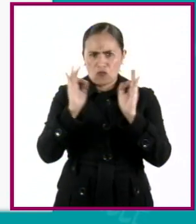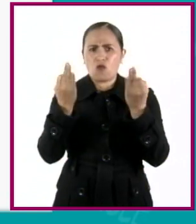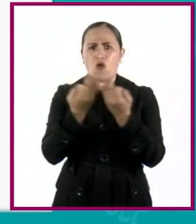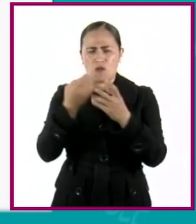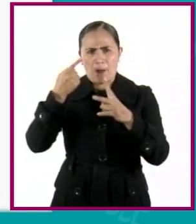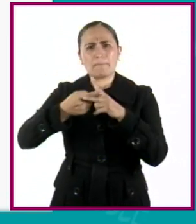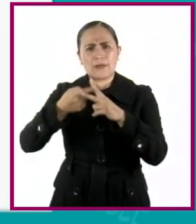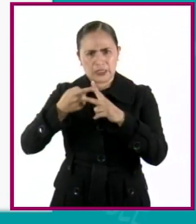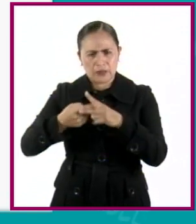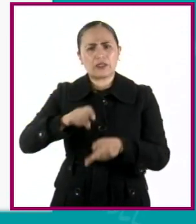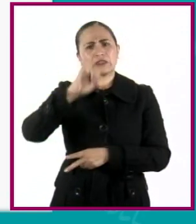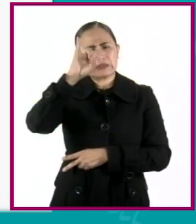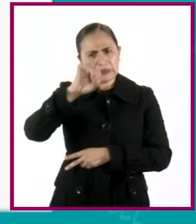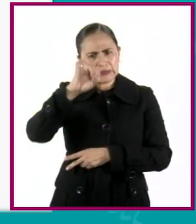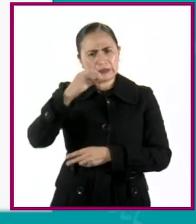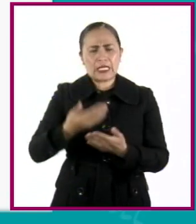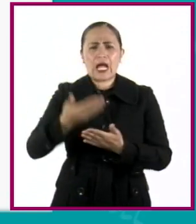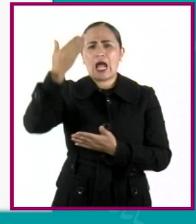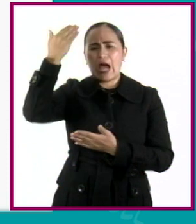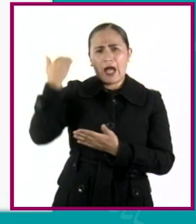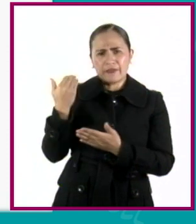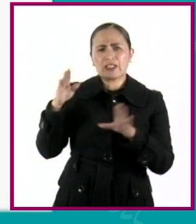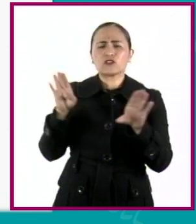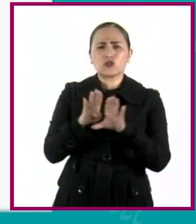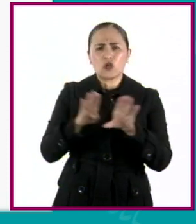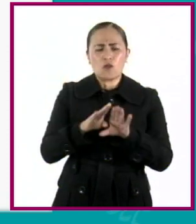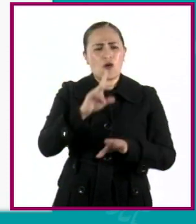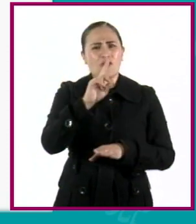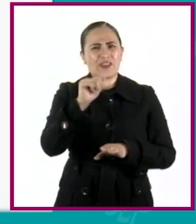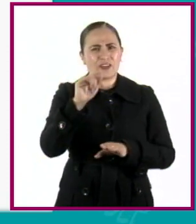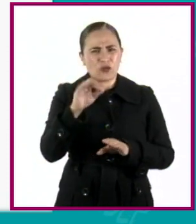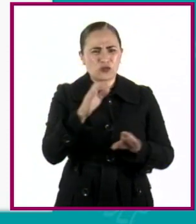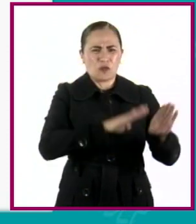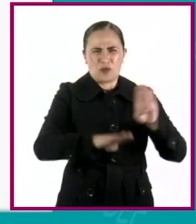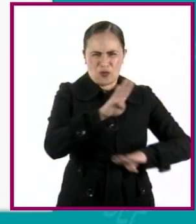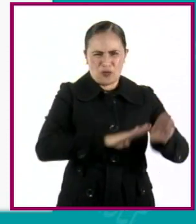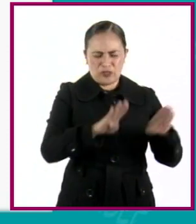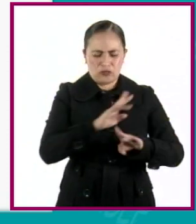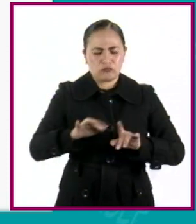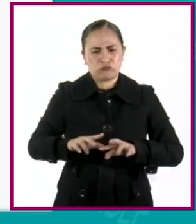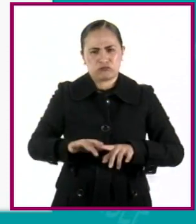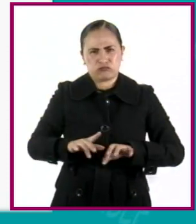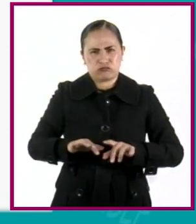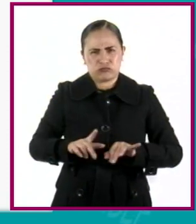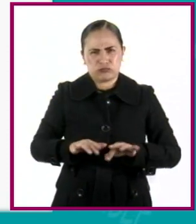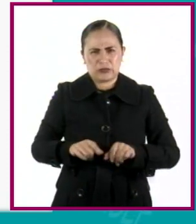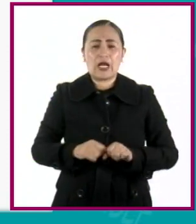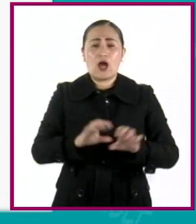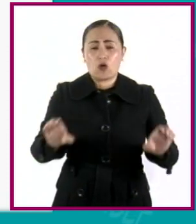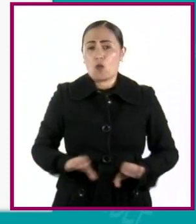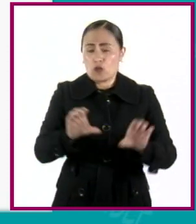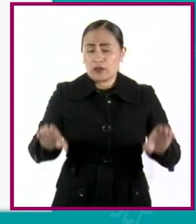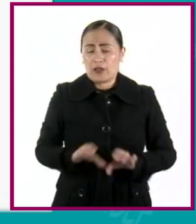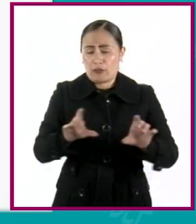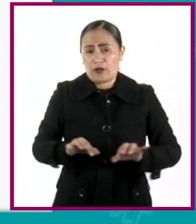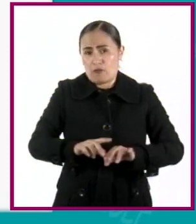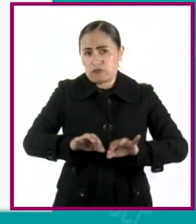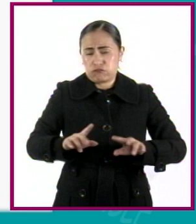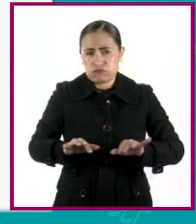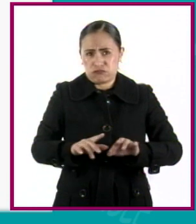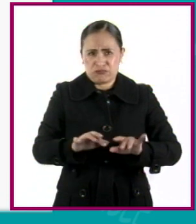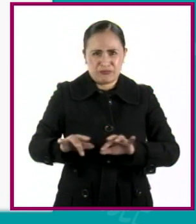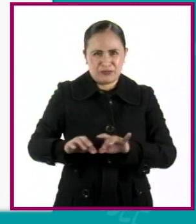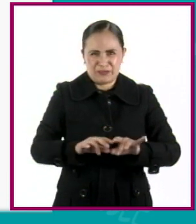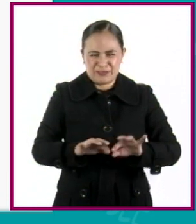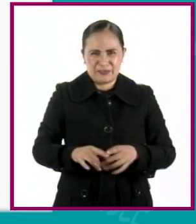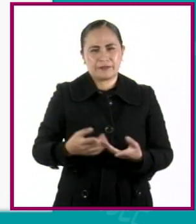matemáticos que son creados por medio de datos biológicos. Como podemos ver, alimentan a la computadora los algoritmos que están